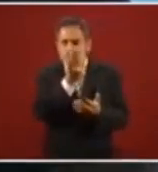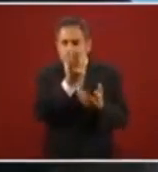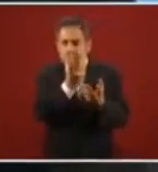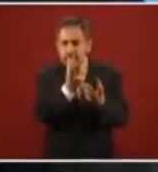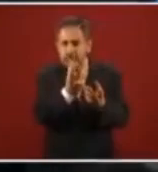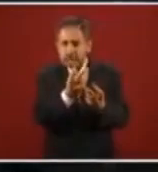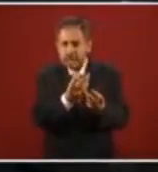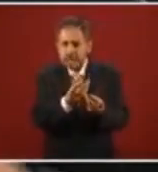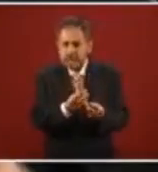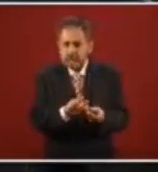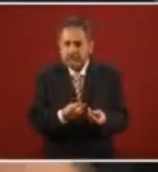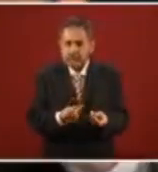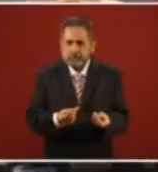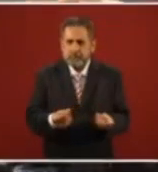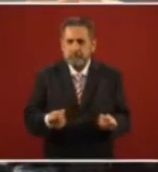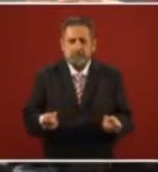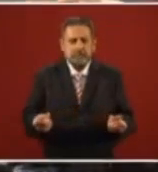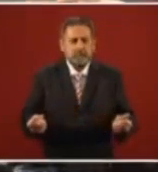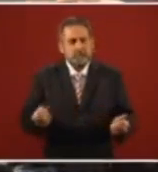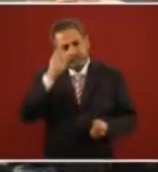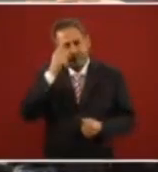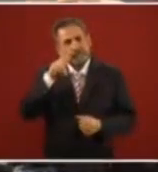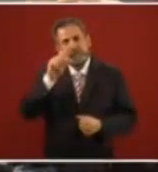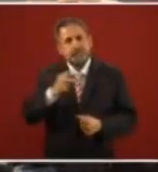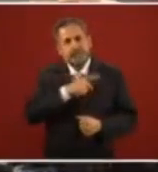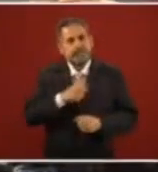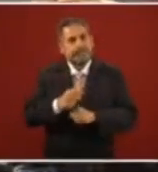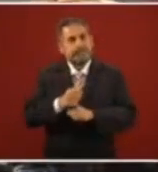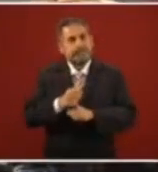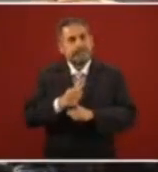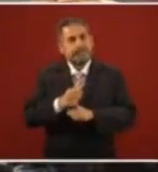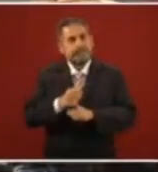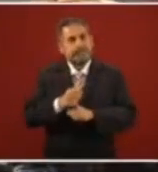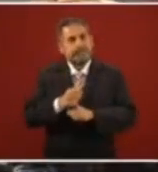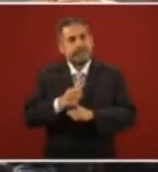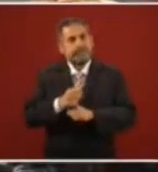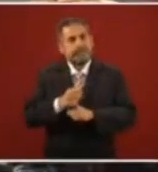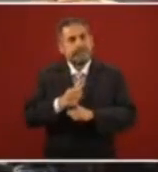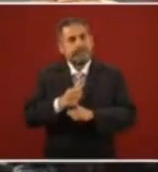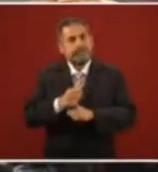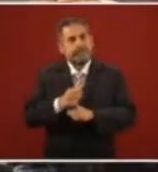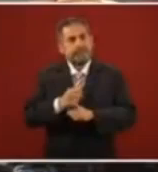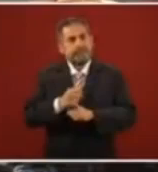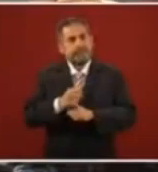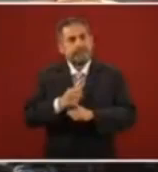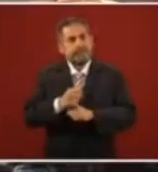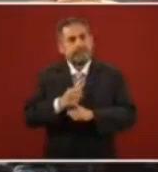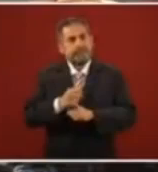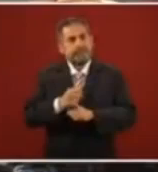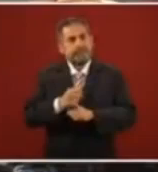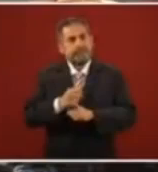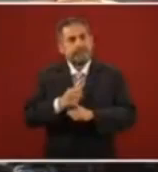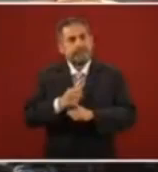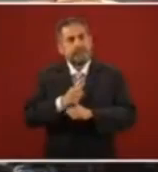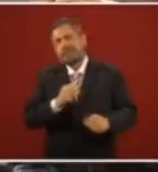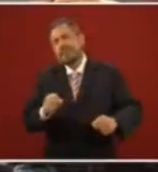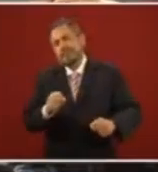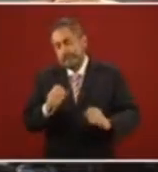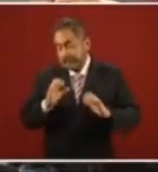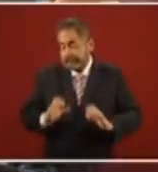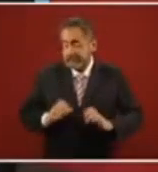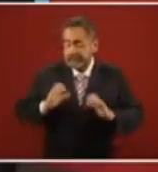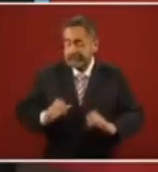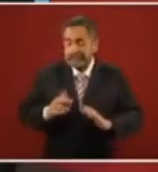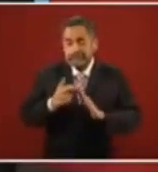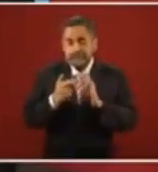...ponga en riesgo... ...a la población... se encuentra... ...cercana... ...and it will not... ...put at risk... ...the people that are nearby... ...todo